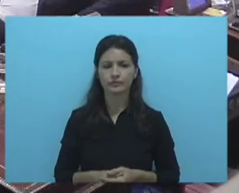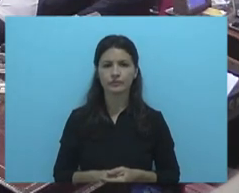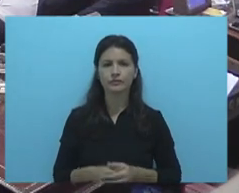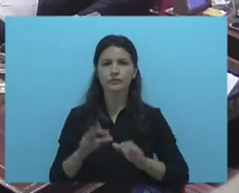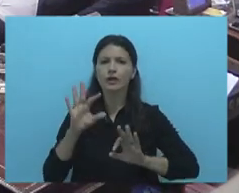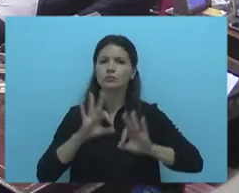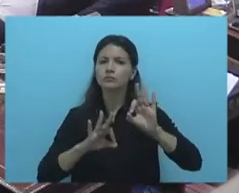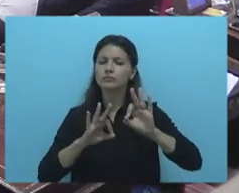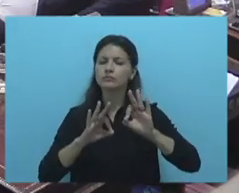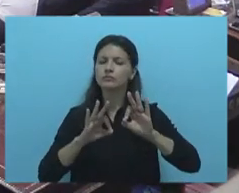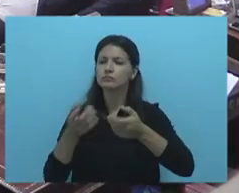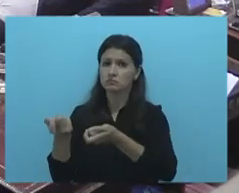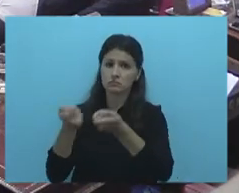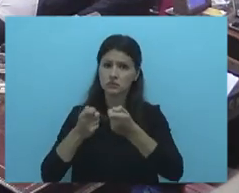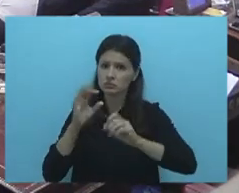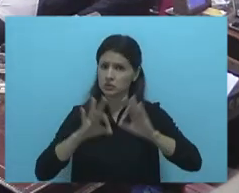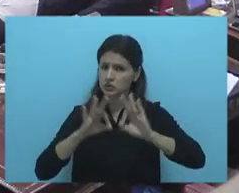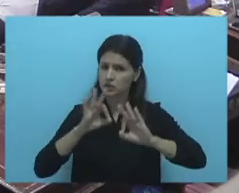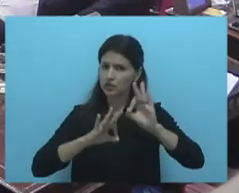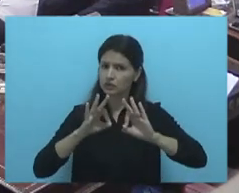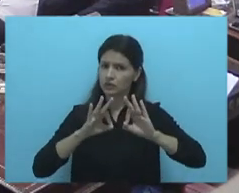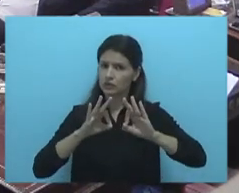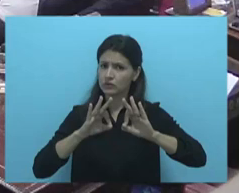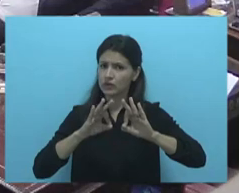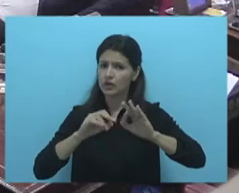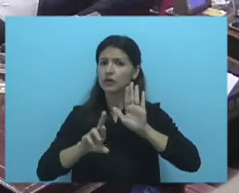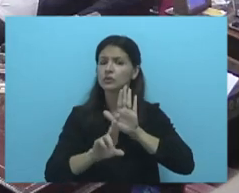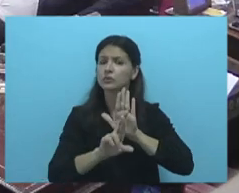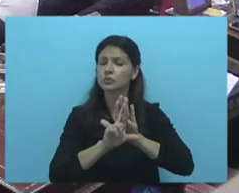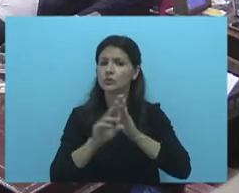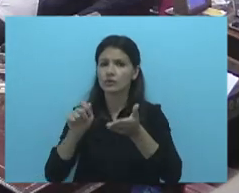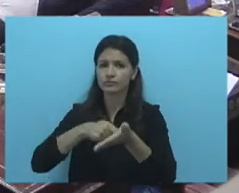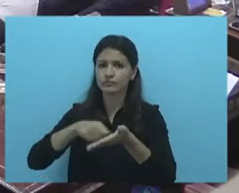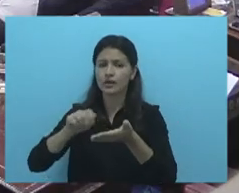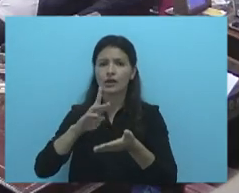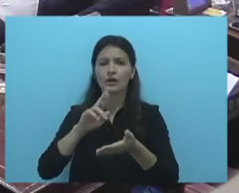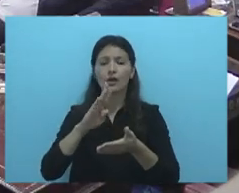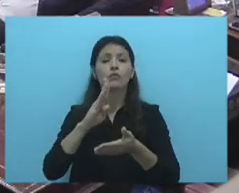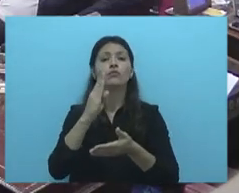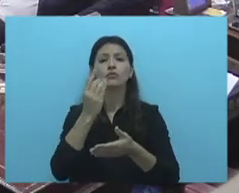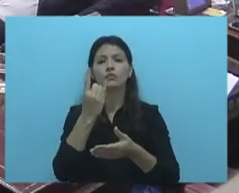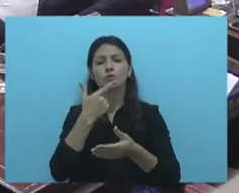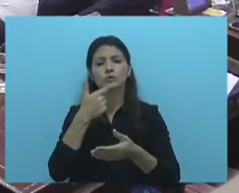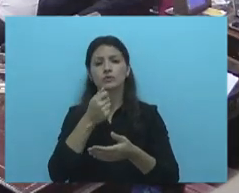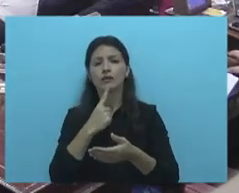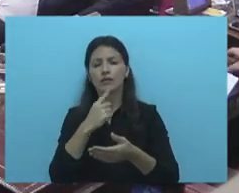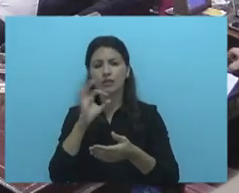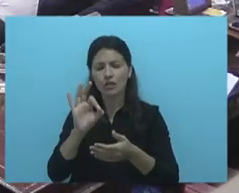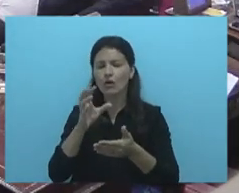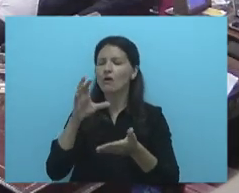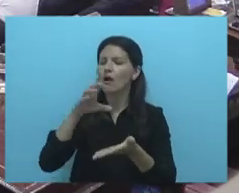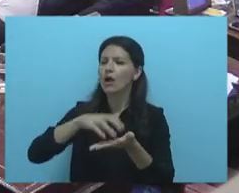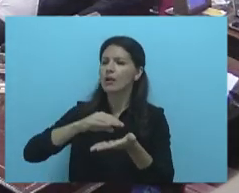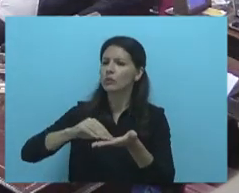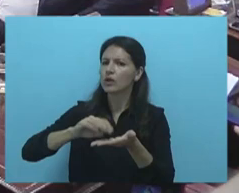Proyecto de, es un ingreso y pedido de tratamiento sobre tabla, un proyecto de resolución del diputado Busato, por el cual la Cámara de Diputados